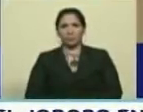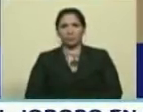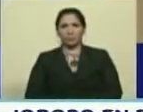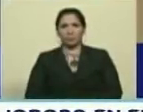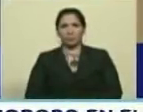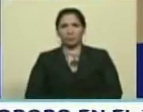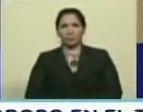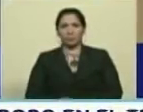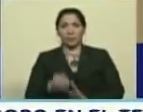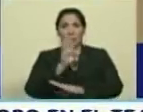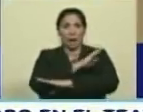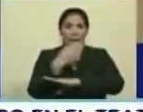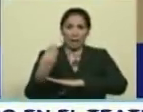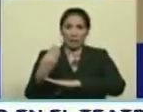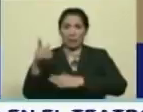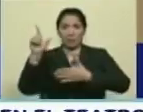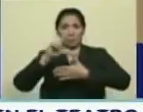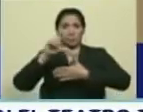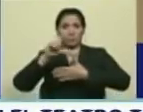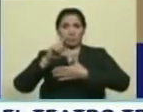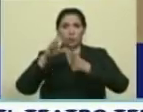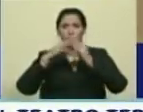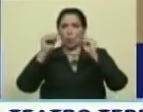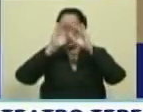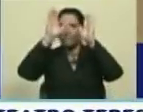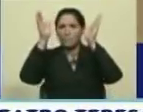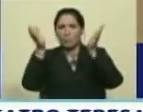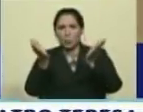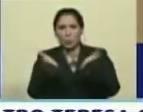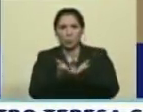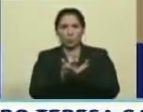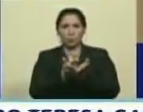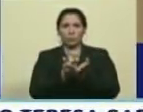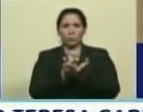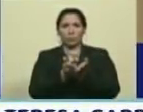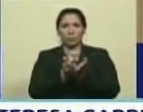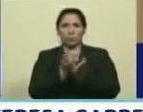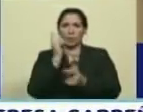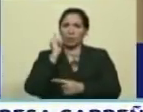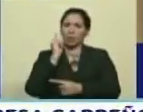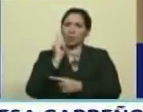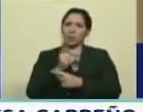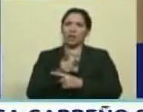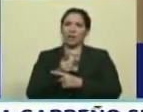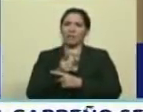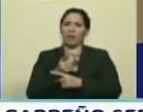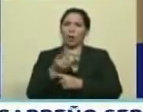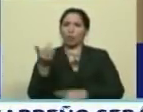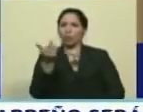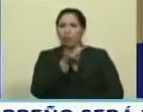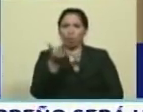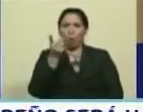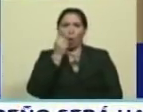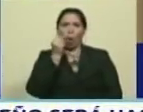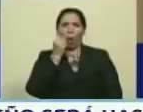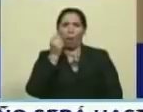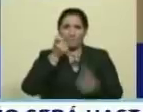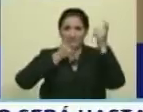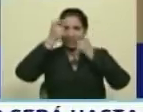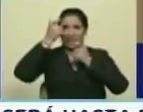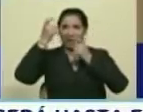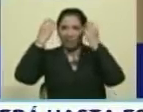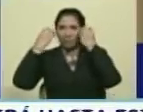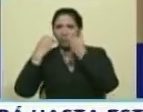El Caribe, América Latina y de hecho todo el mundo deben a estos dos hombres una eterna deuda